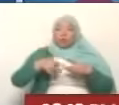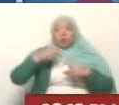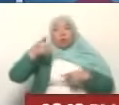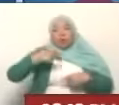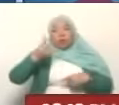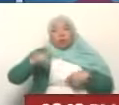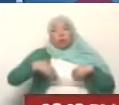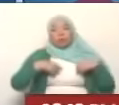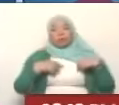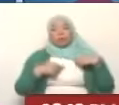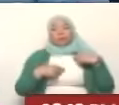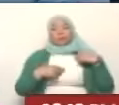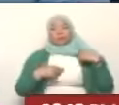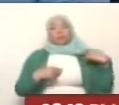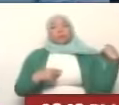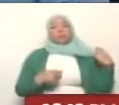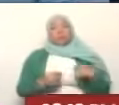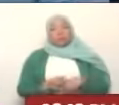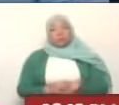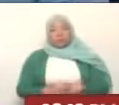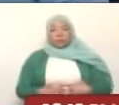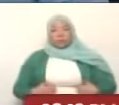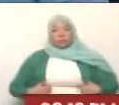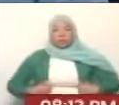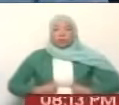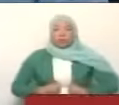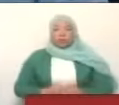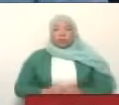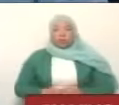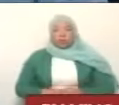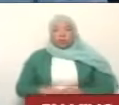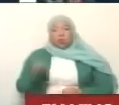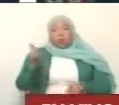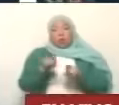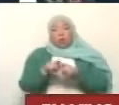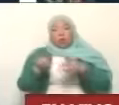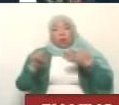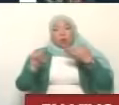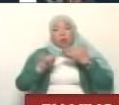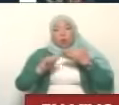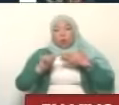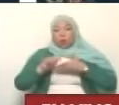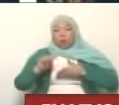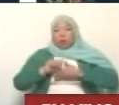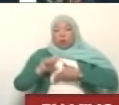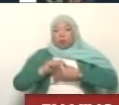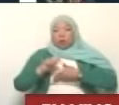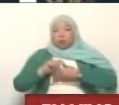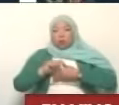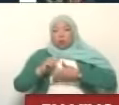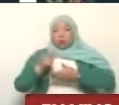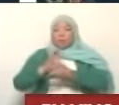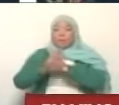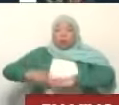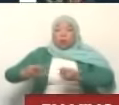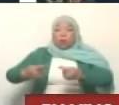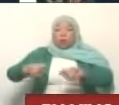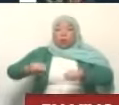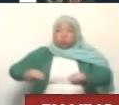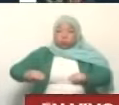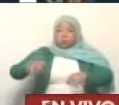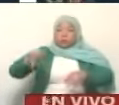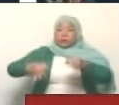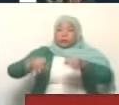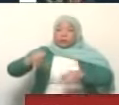político. Presidente, Telesur, Corte Internacional de la CIDH dice, pide levantamiento de sanciones contra Venezuela. La